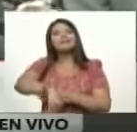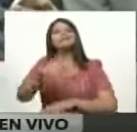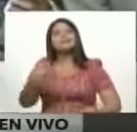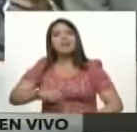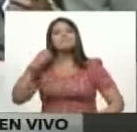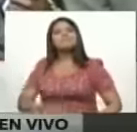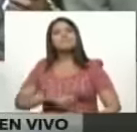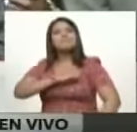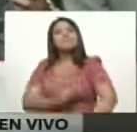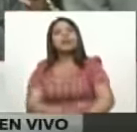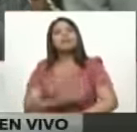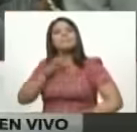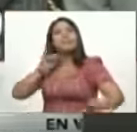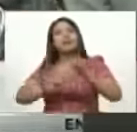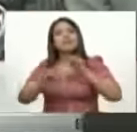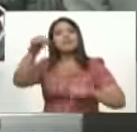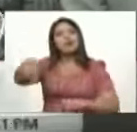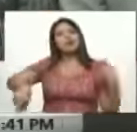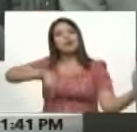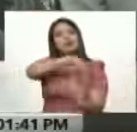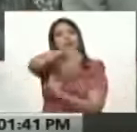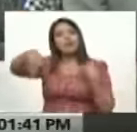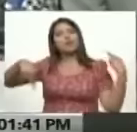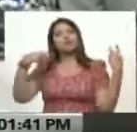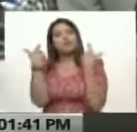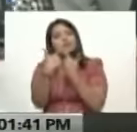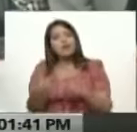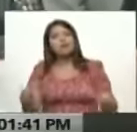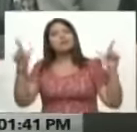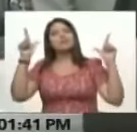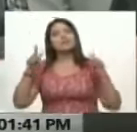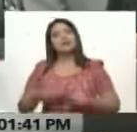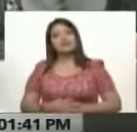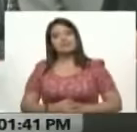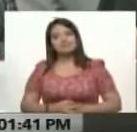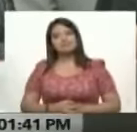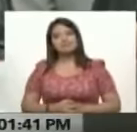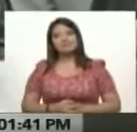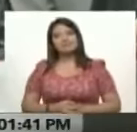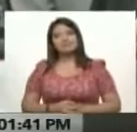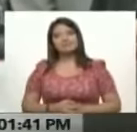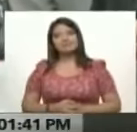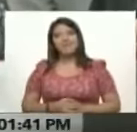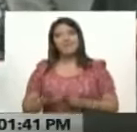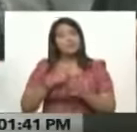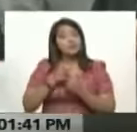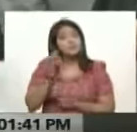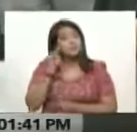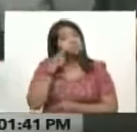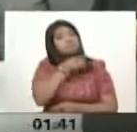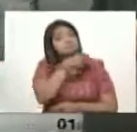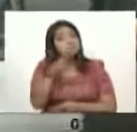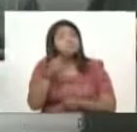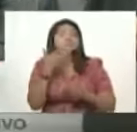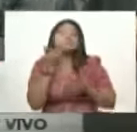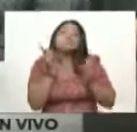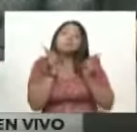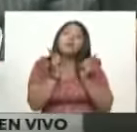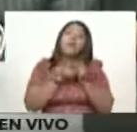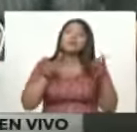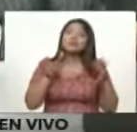cojones para defender esta revolución libertaria. Así que administren su circunstancial y